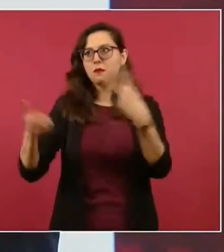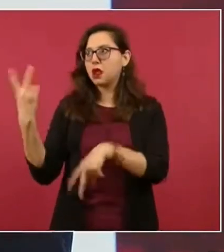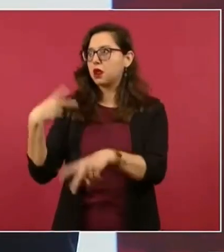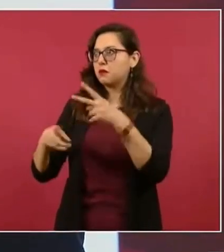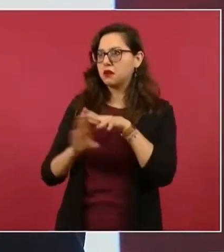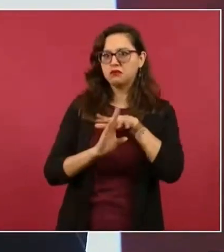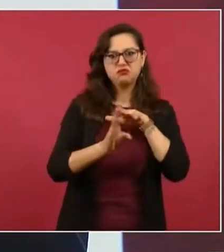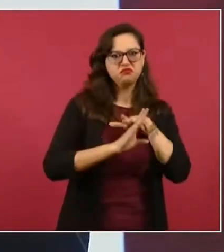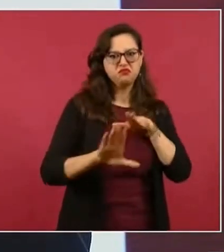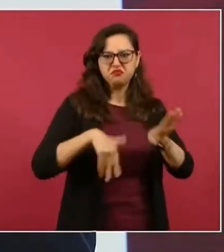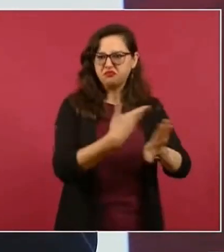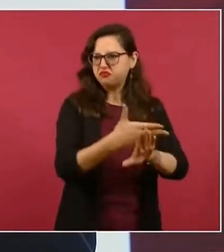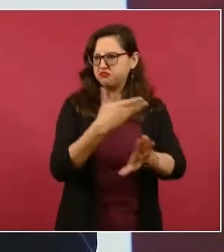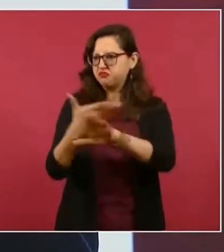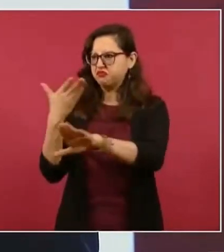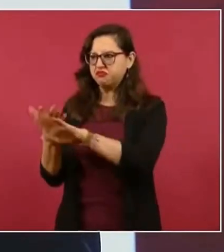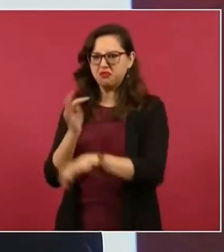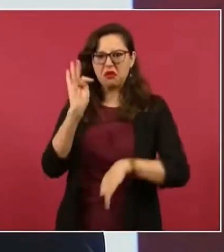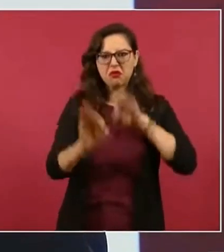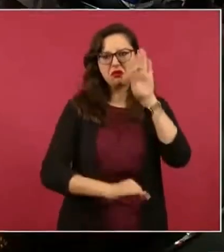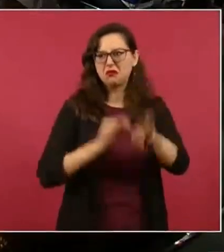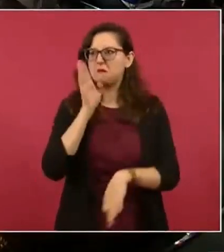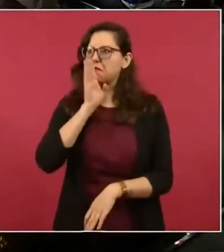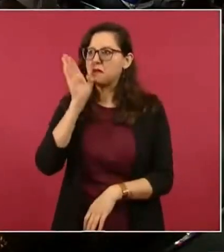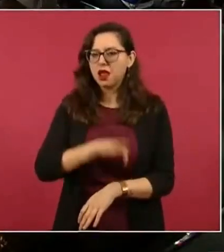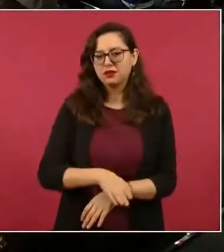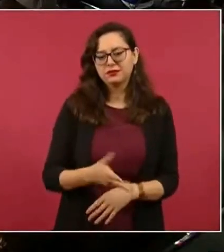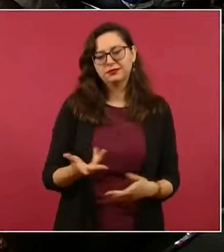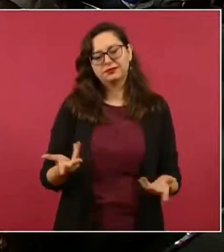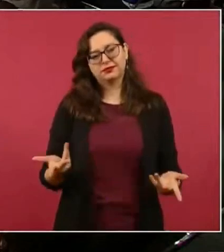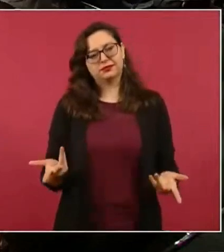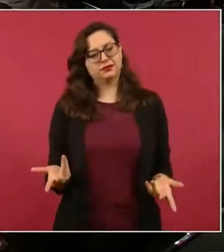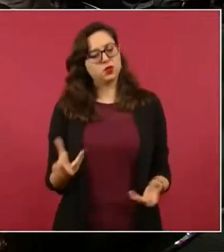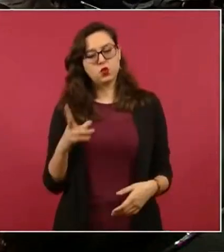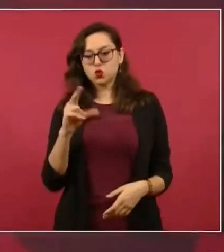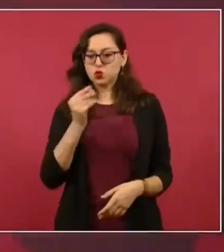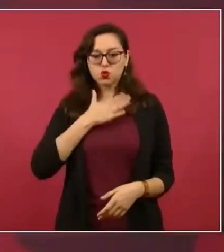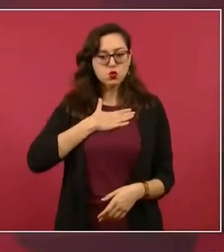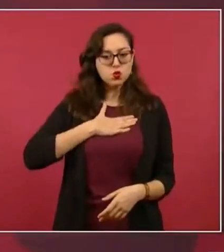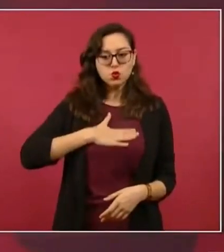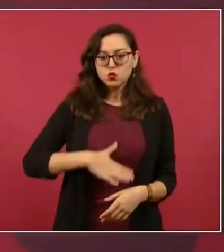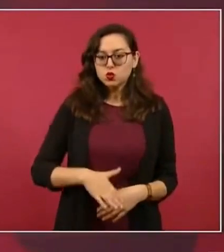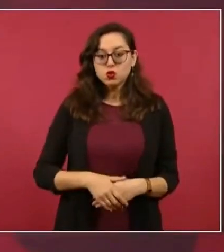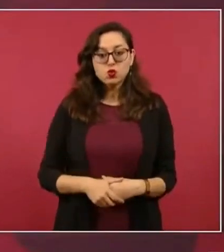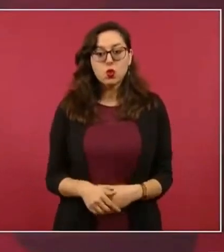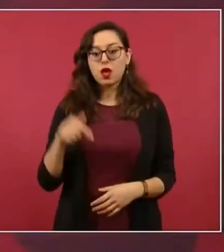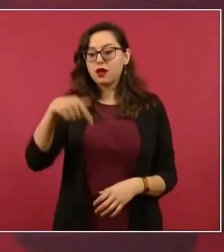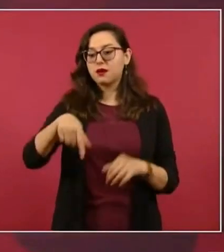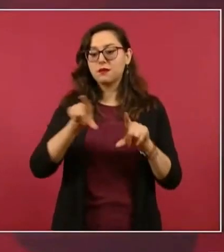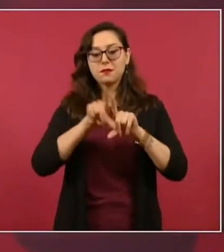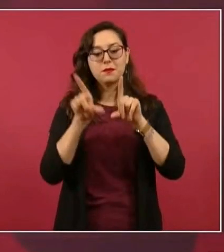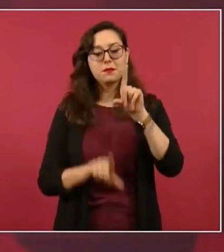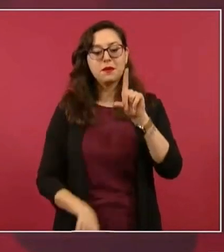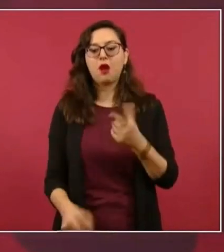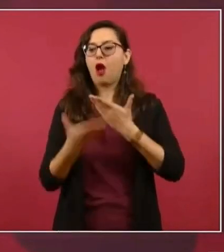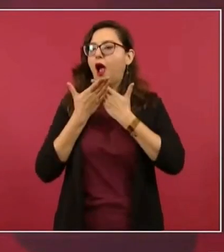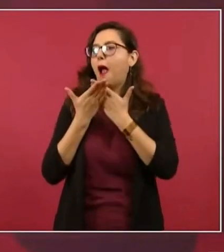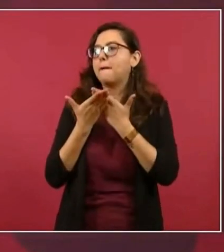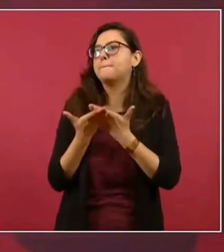No es correcto. Además, México es la casa de todos.